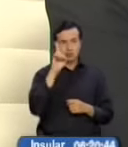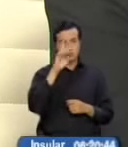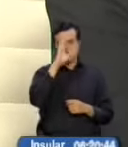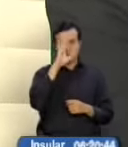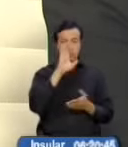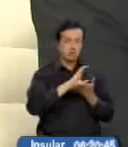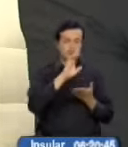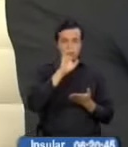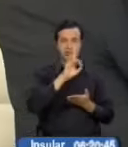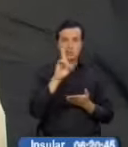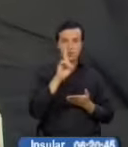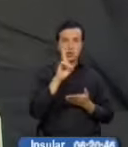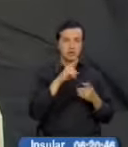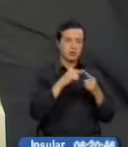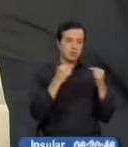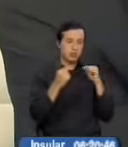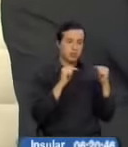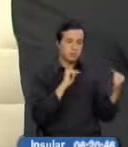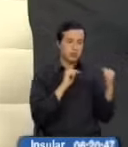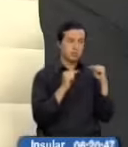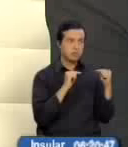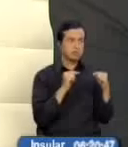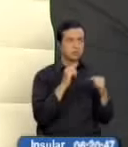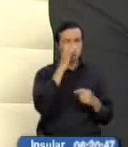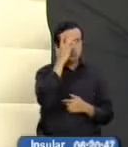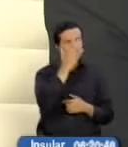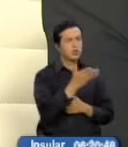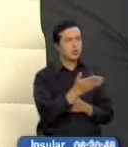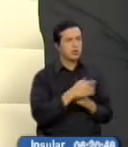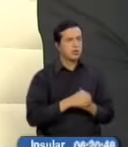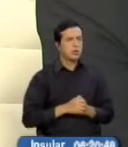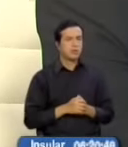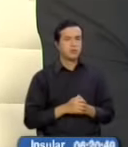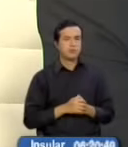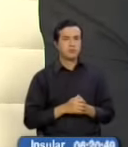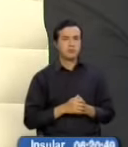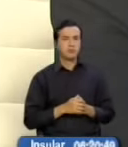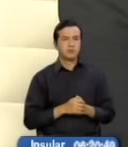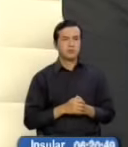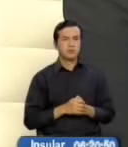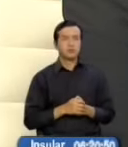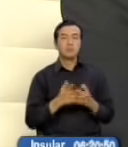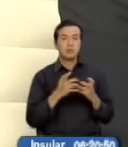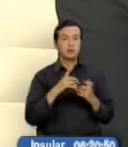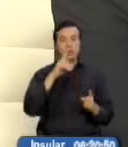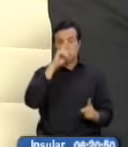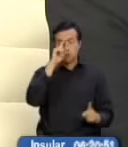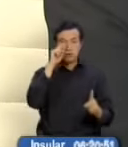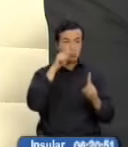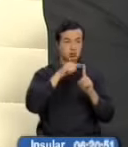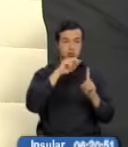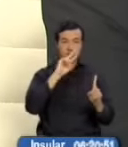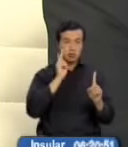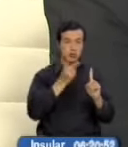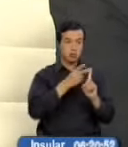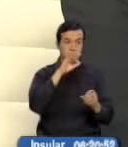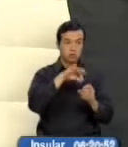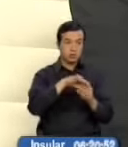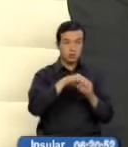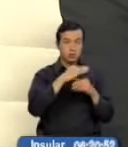centro derecha, fragmentado. ¿A qué responde? ¿Responde a querer apuntar a una segunda vuelta